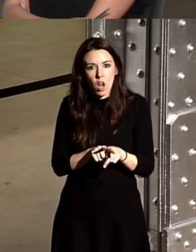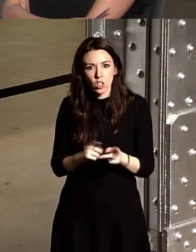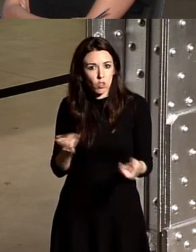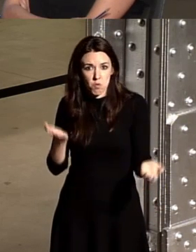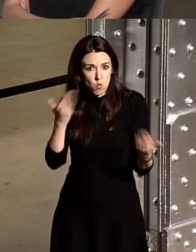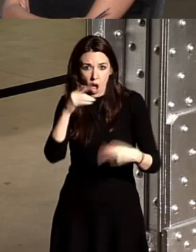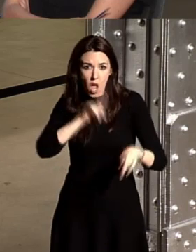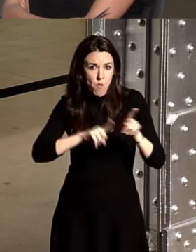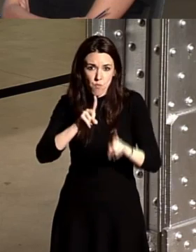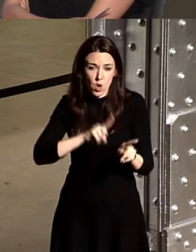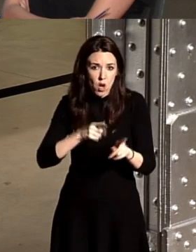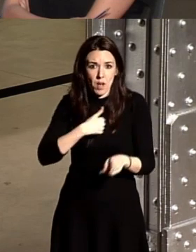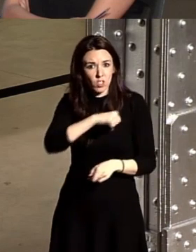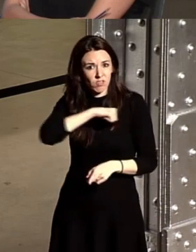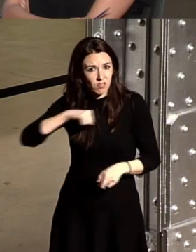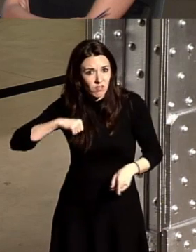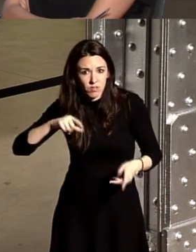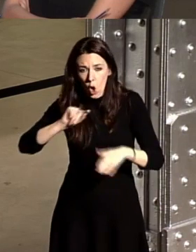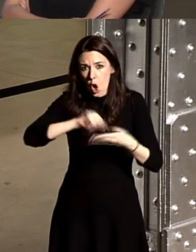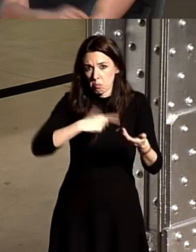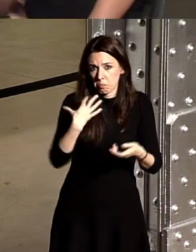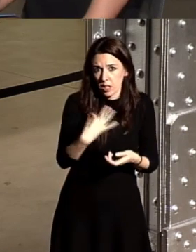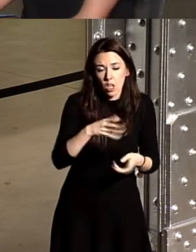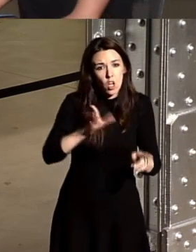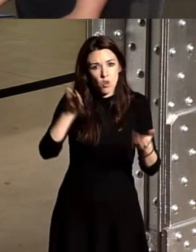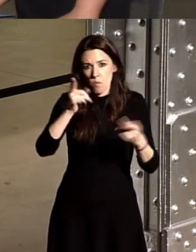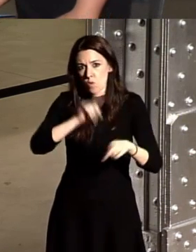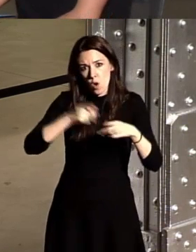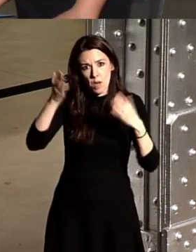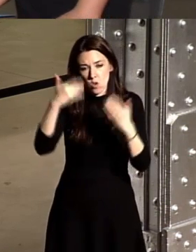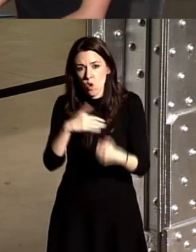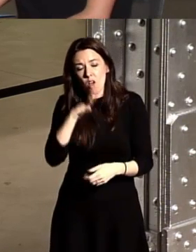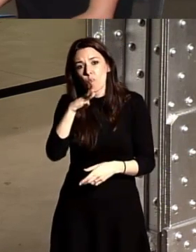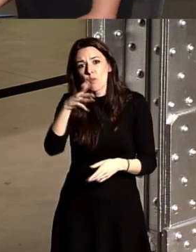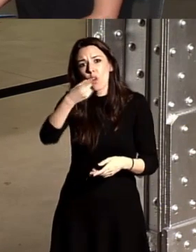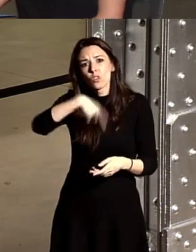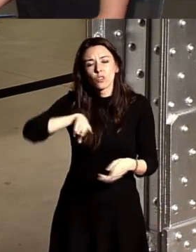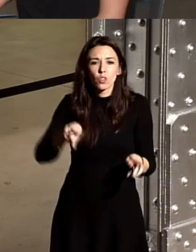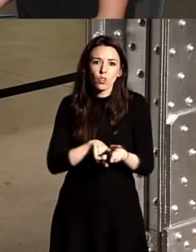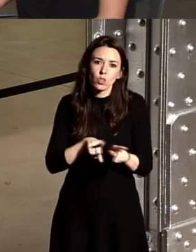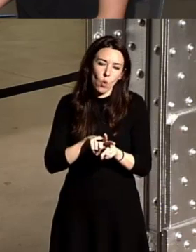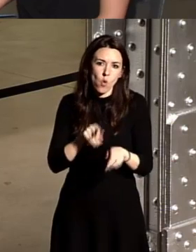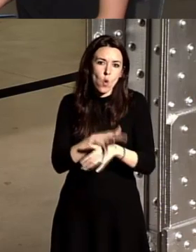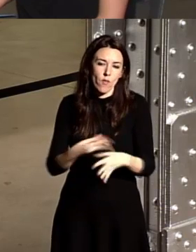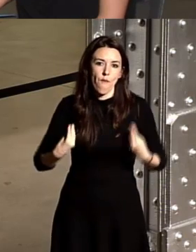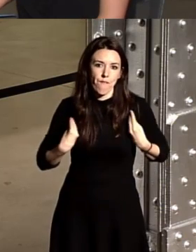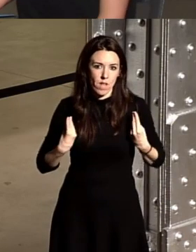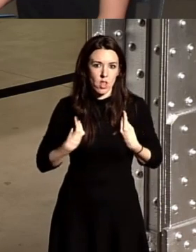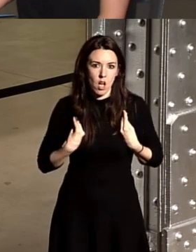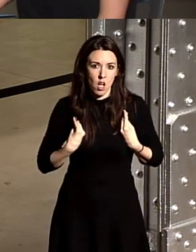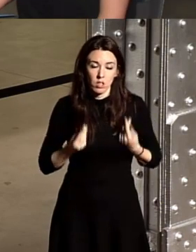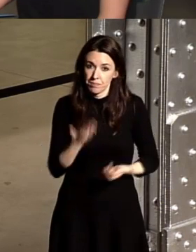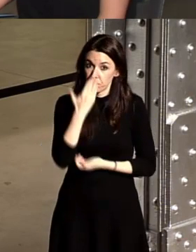problema, siendo freelance, siendo staff, lo que sea, yo no tengo problema porque estamos jugando con la vida y la verdad es